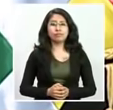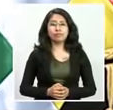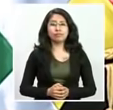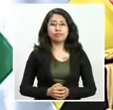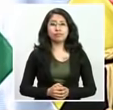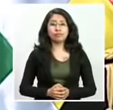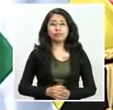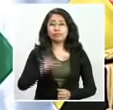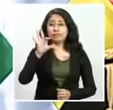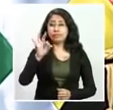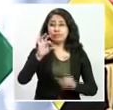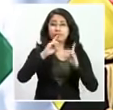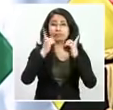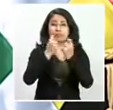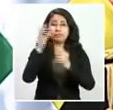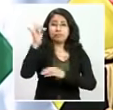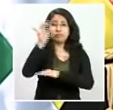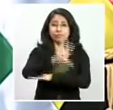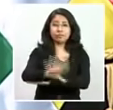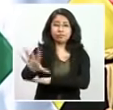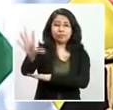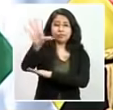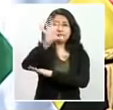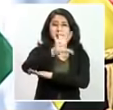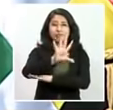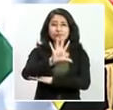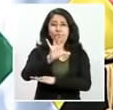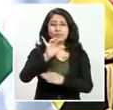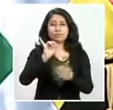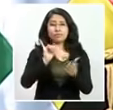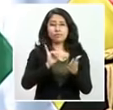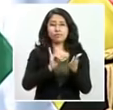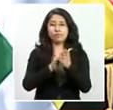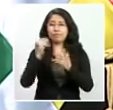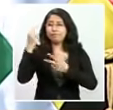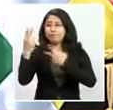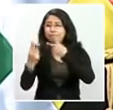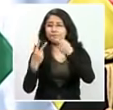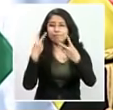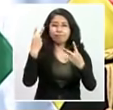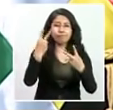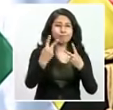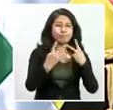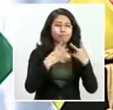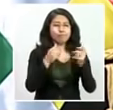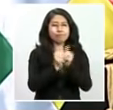en los 9 departamentos, cuando recorríamos el país con nuestro hermano David,